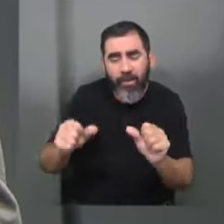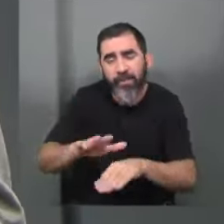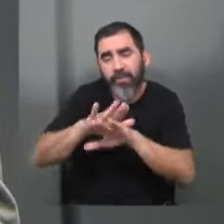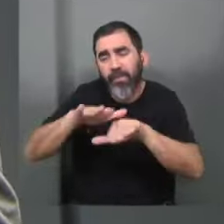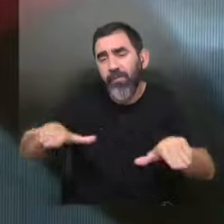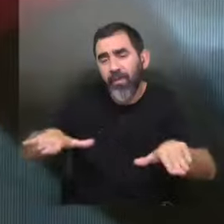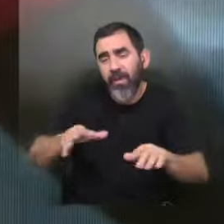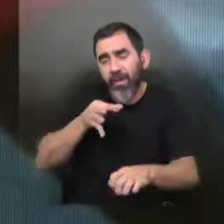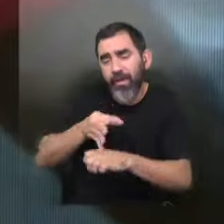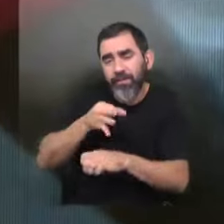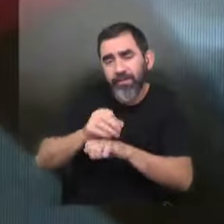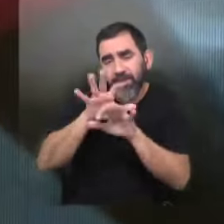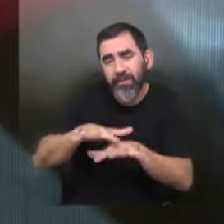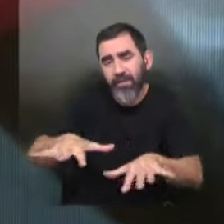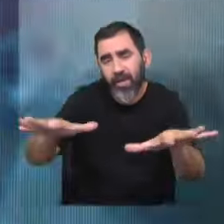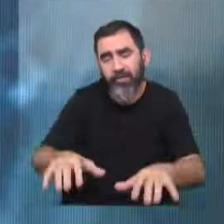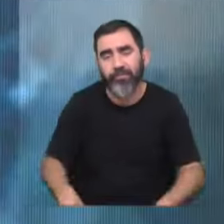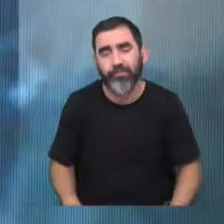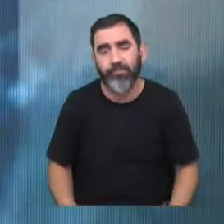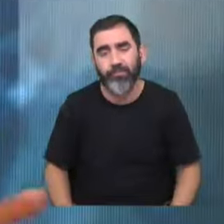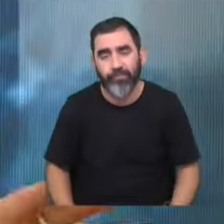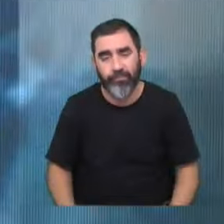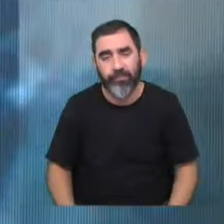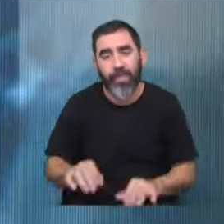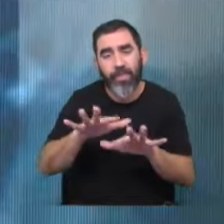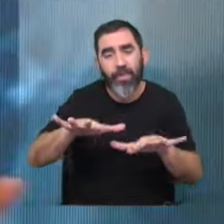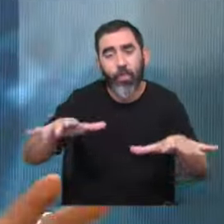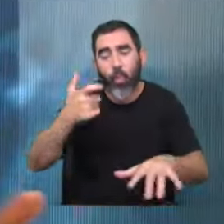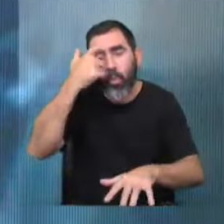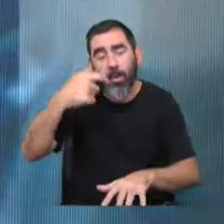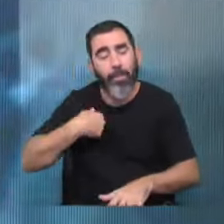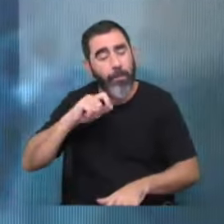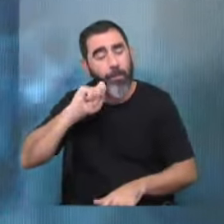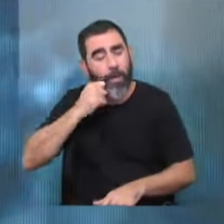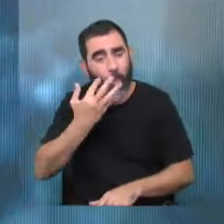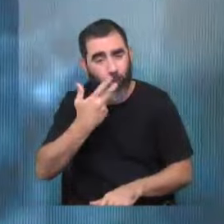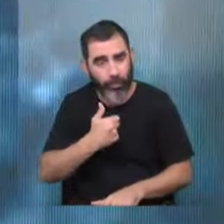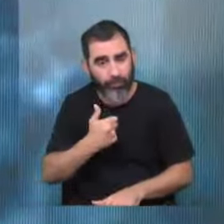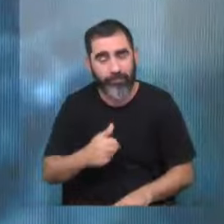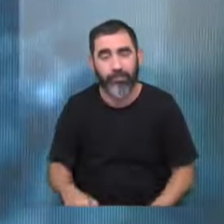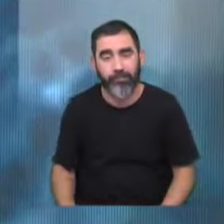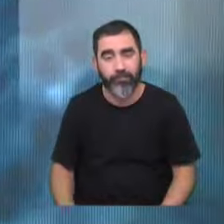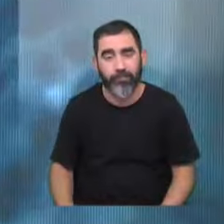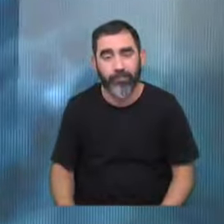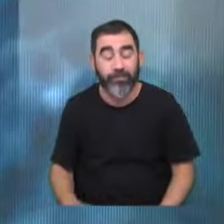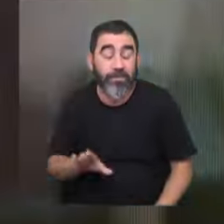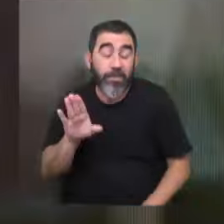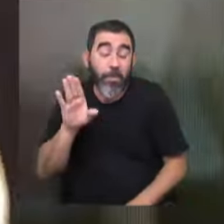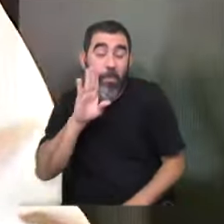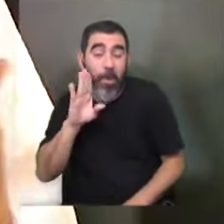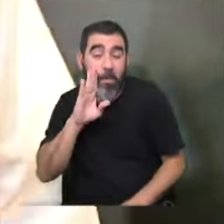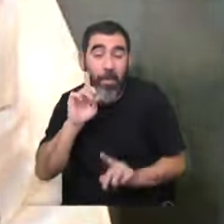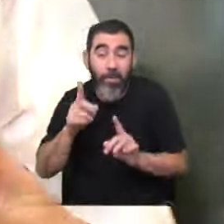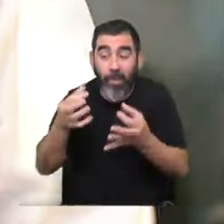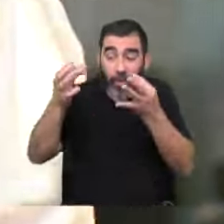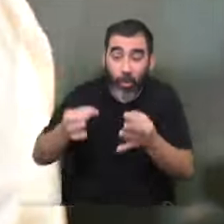de enseñar y difundir y divulgar la ciencia? Bueno, divulgar ciencia fue algo siempre que me gustó. Y bueno, la maternidad, que vino también en